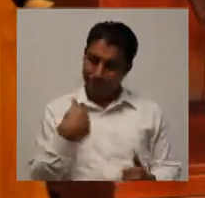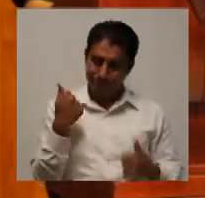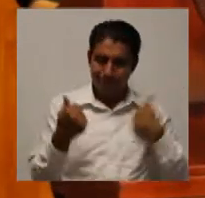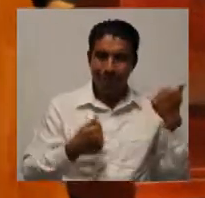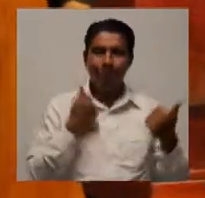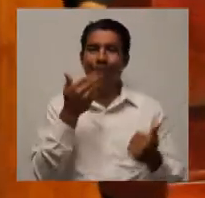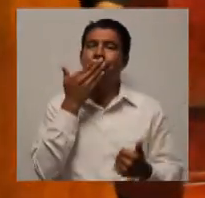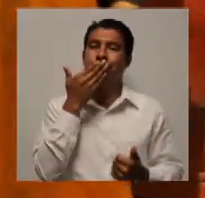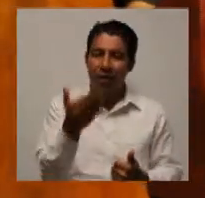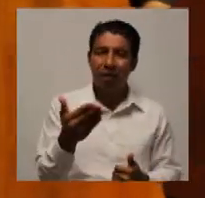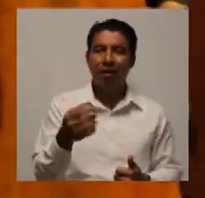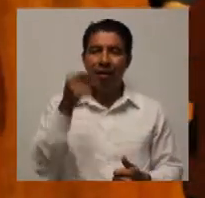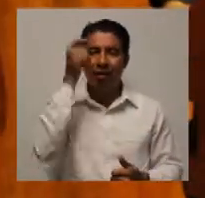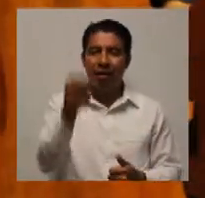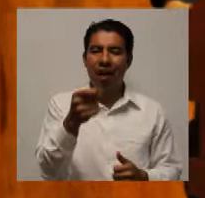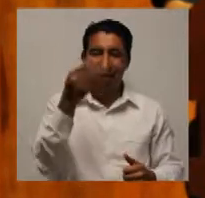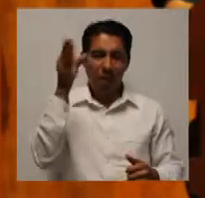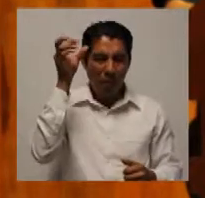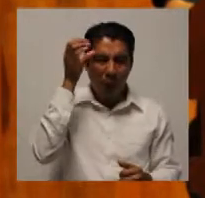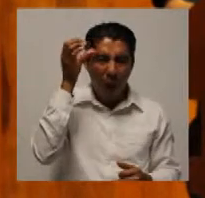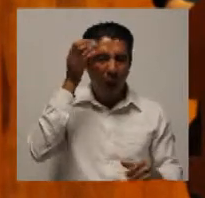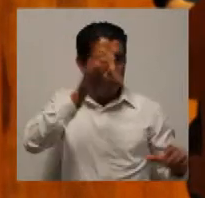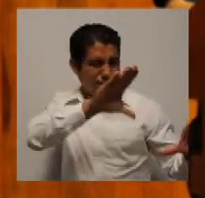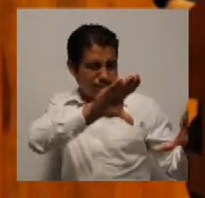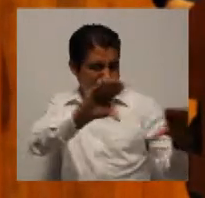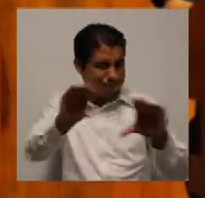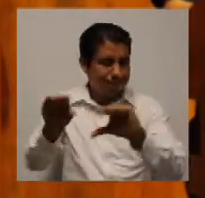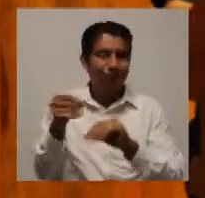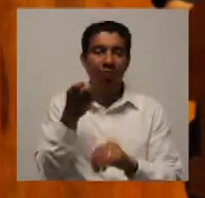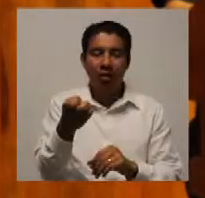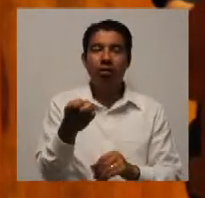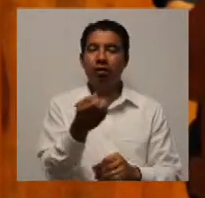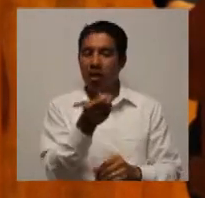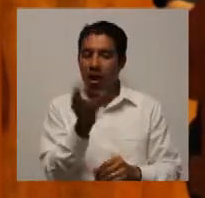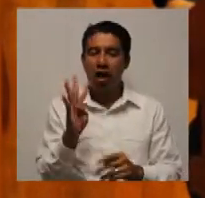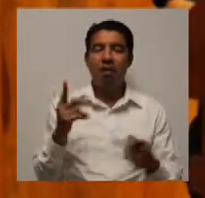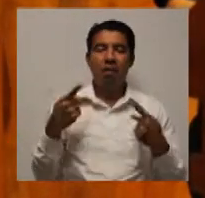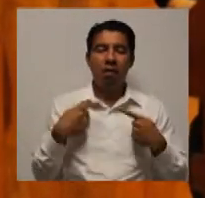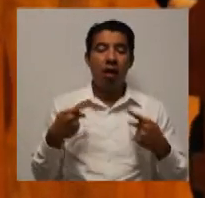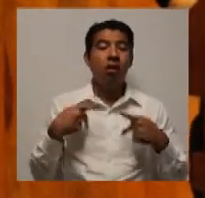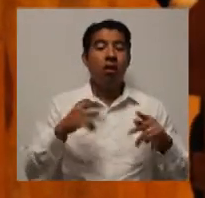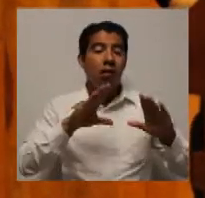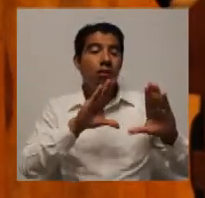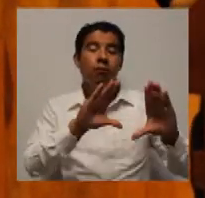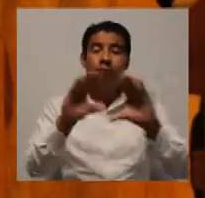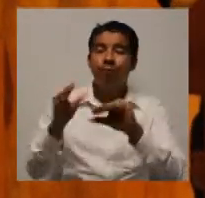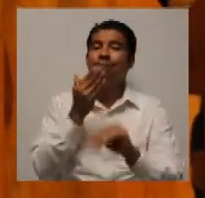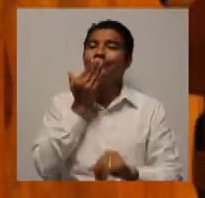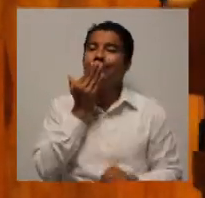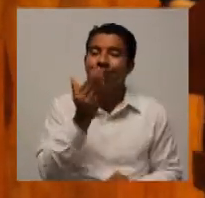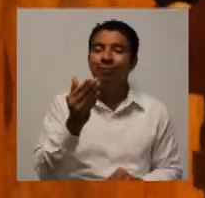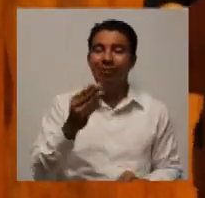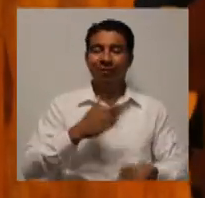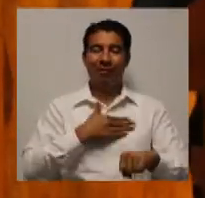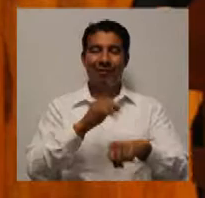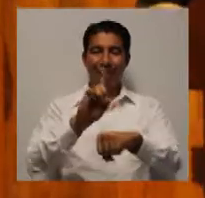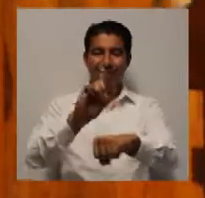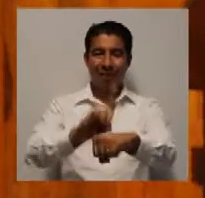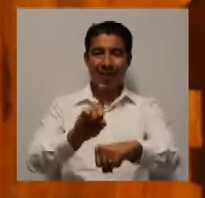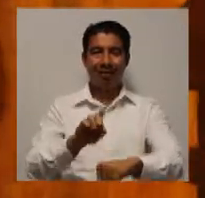aprovechemos todo el cúmulo de conocimientos que nos será impartido por los ponentes. Muy buenos días.